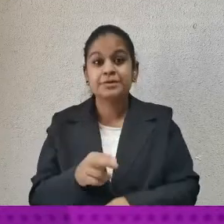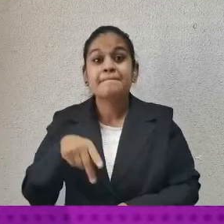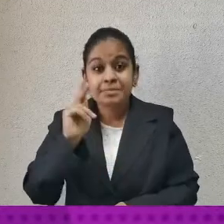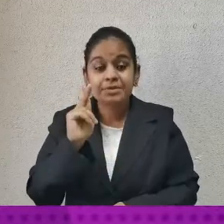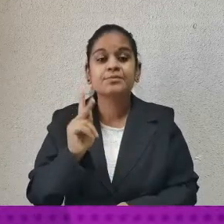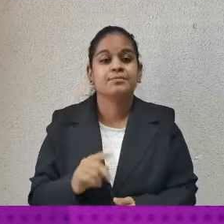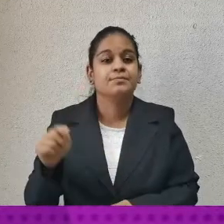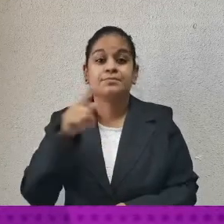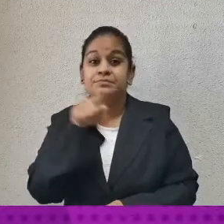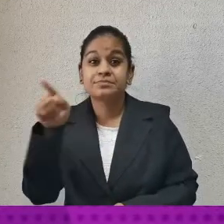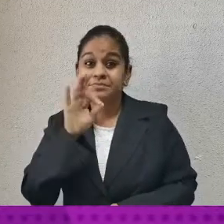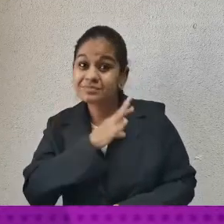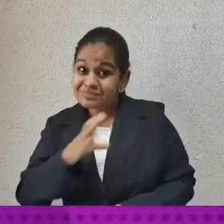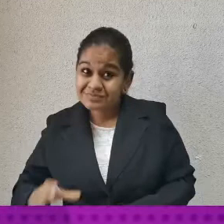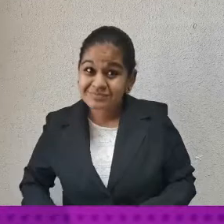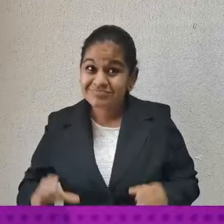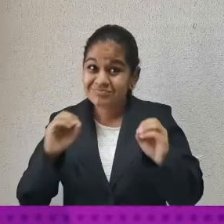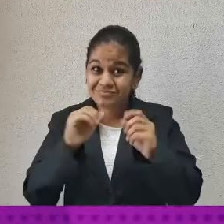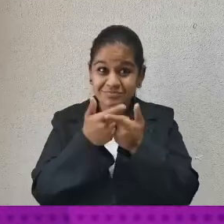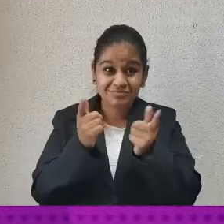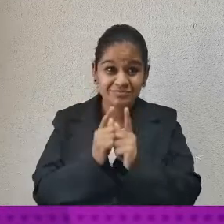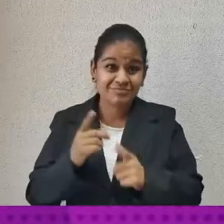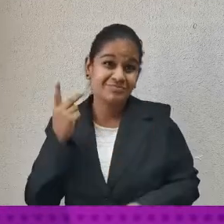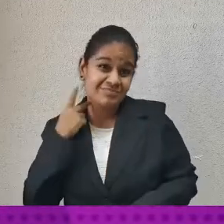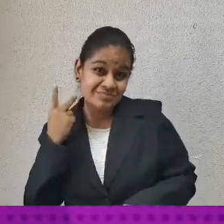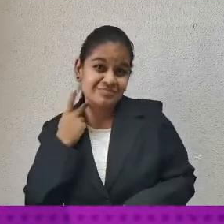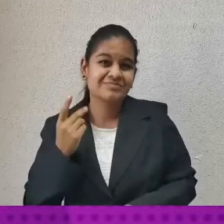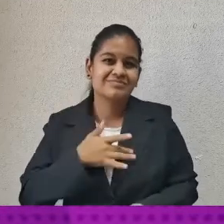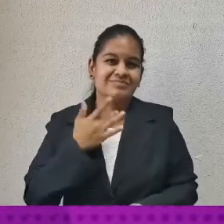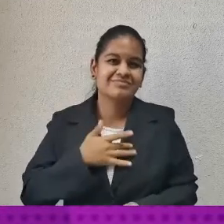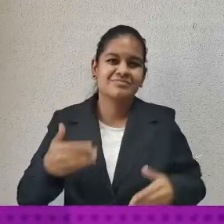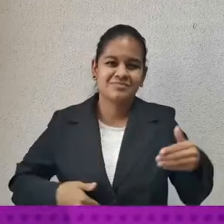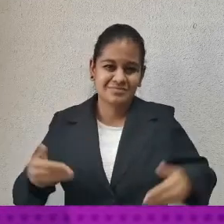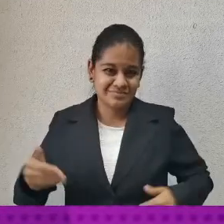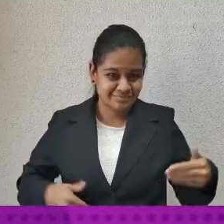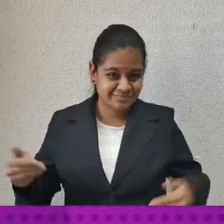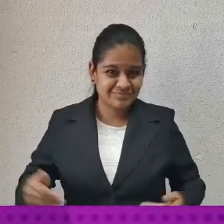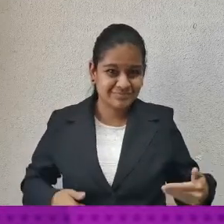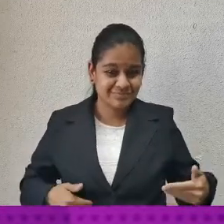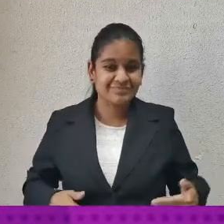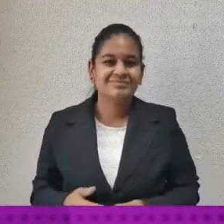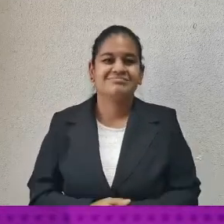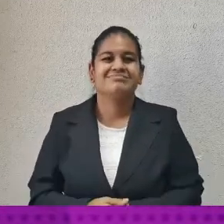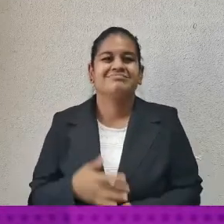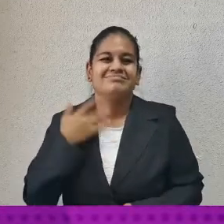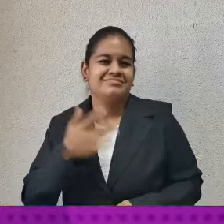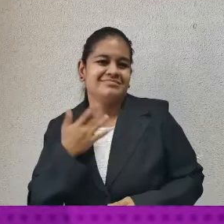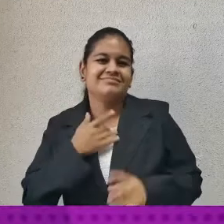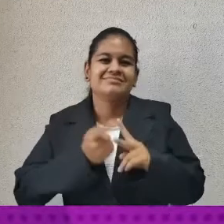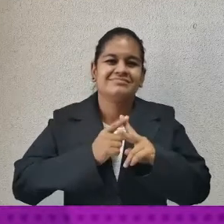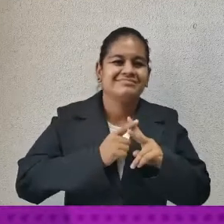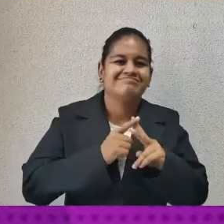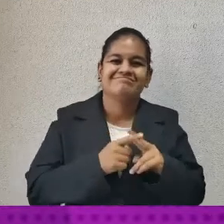actores políticos, partidos políticos, candidatos, estuviera inconforme con el resultado obtenido en la jornada